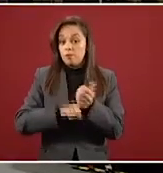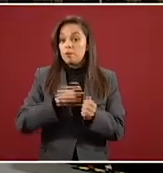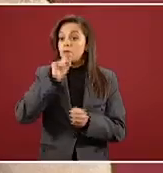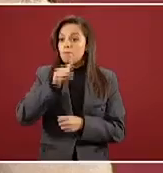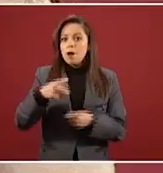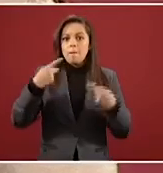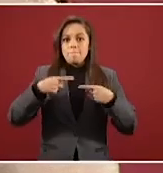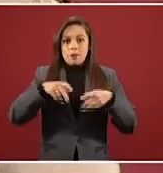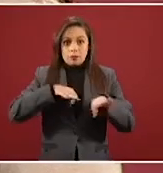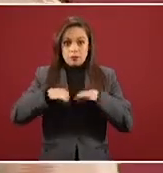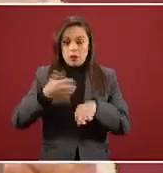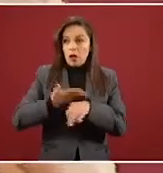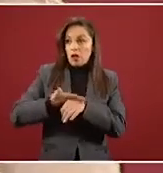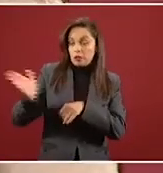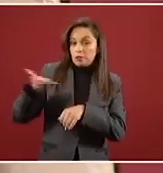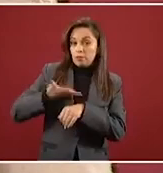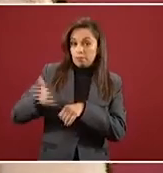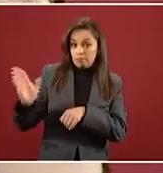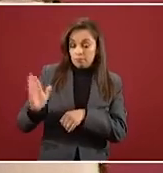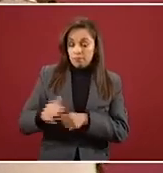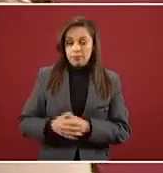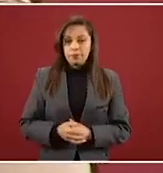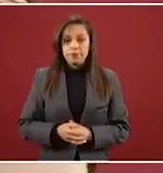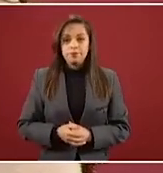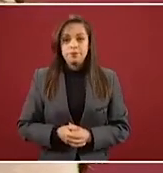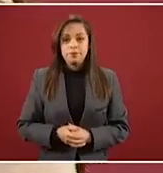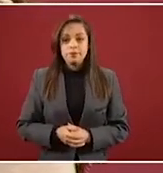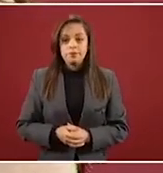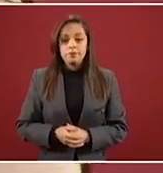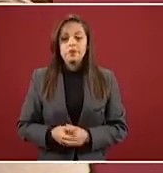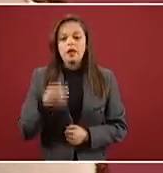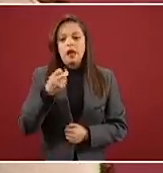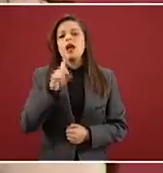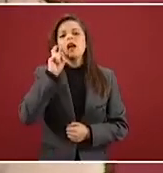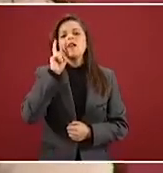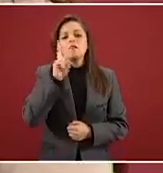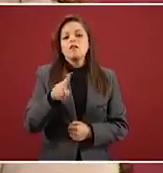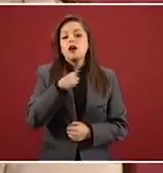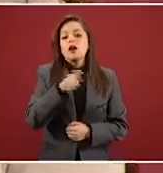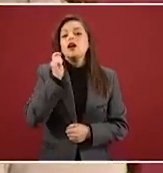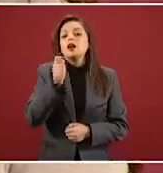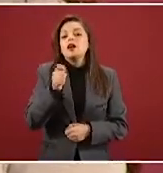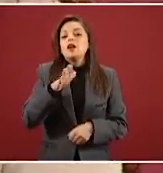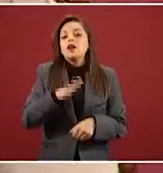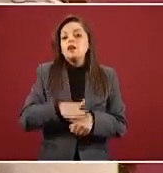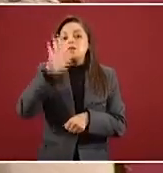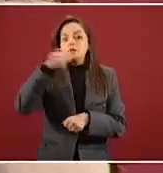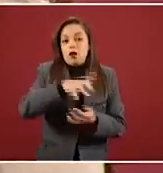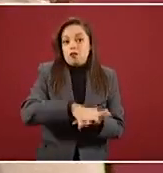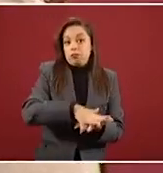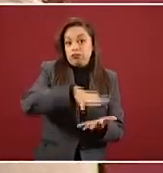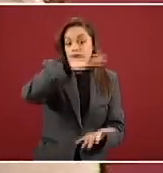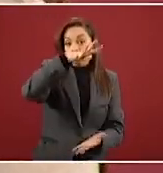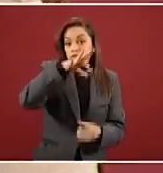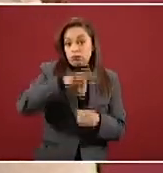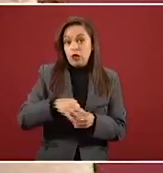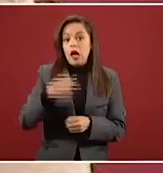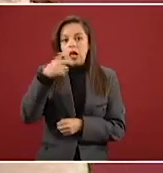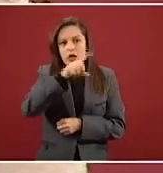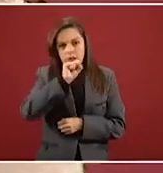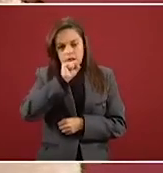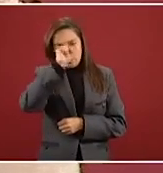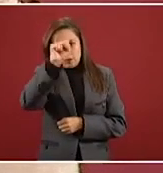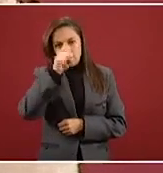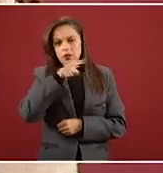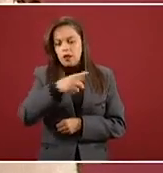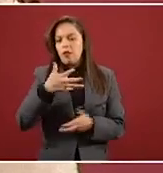es el caso. Entonces, se vería quién tiene la mayoría, y quien tenga la mayoría, entonces ese sindicato es el que